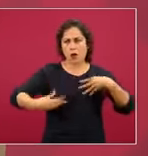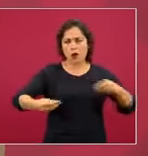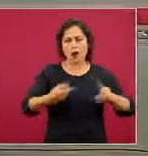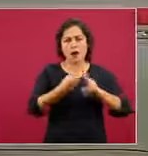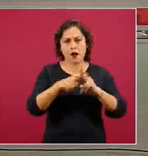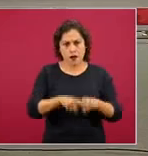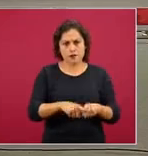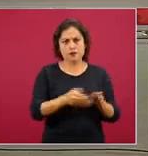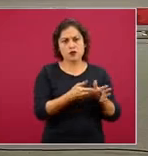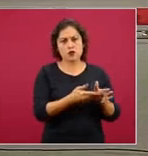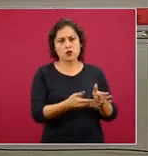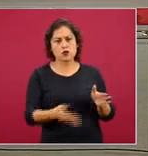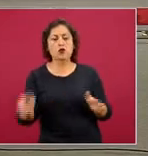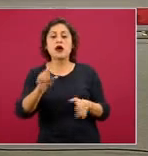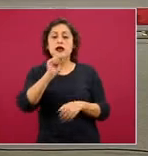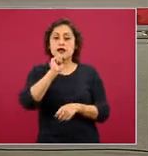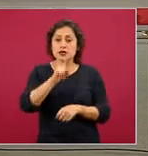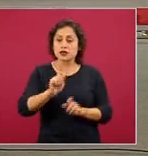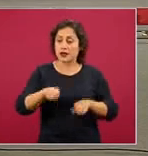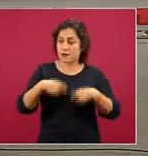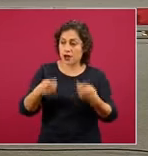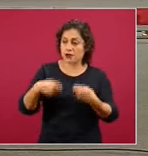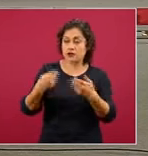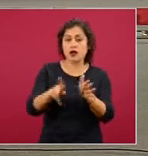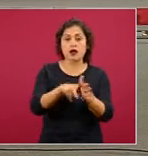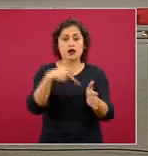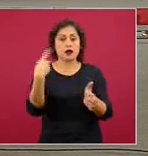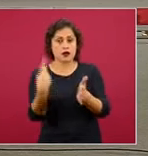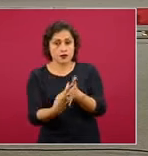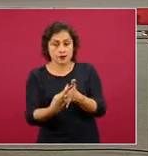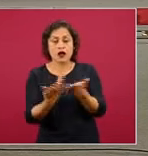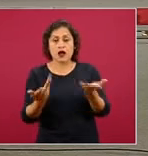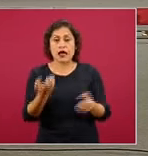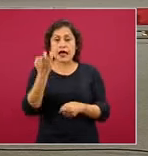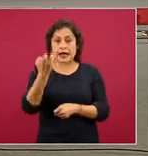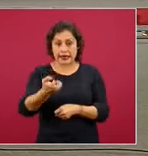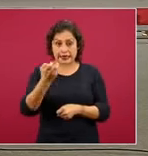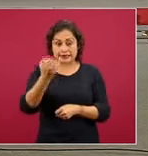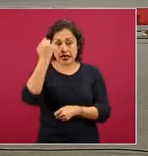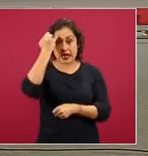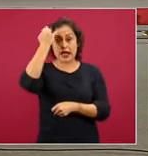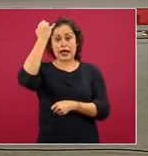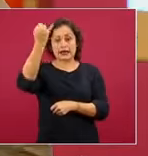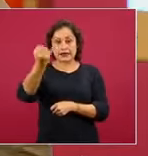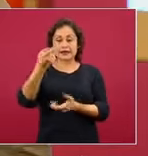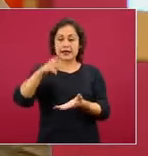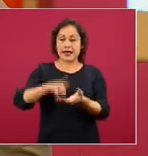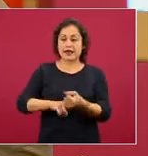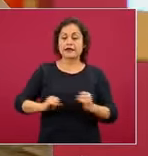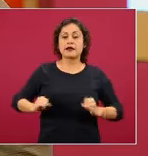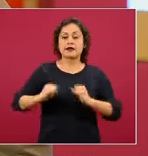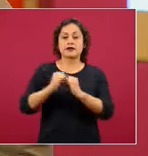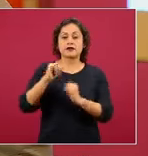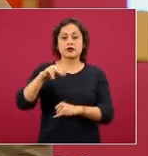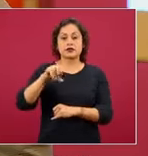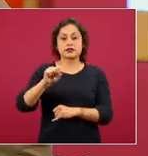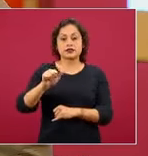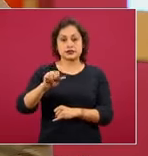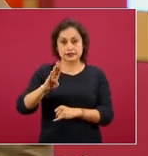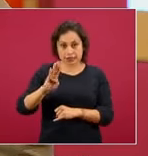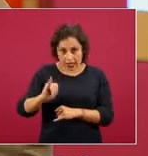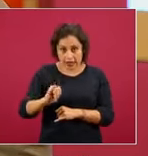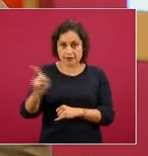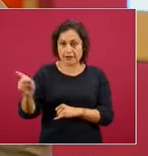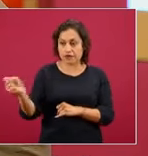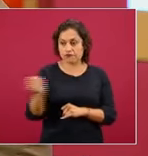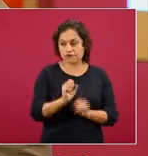de basificación que también desde antes, junto con una de las grandes estrategias que tiene el INSABI, es la basificación para ir incrementando